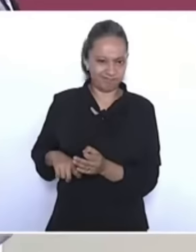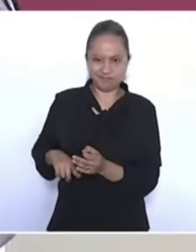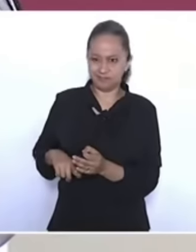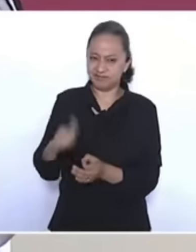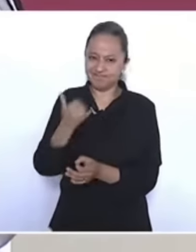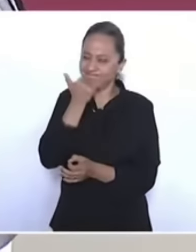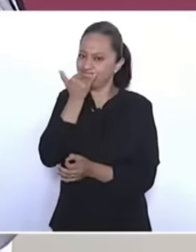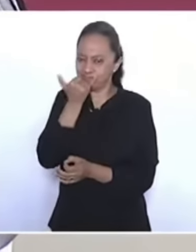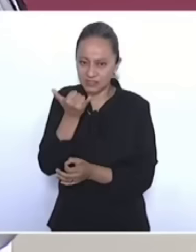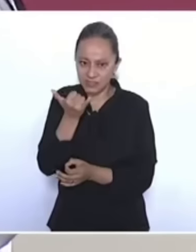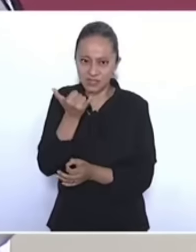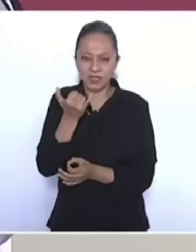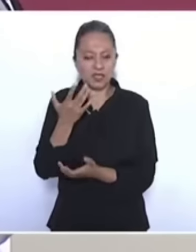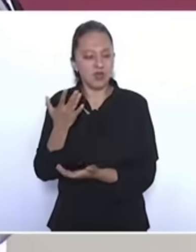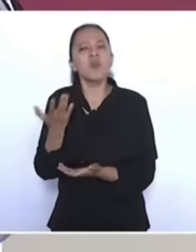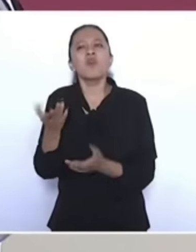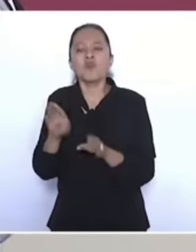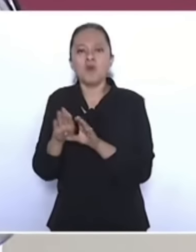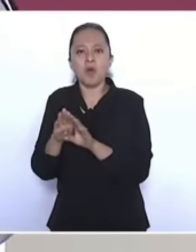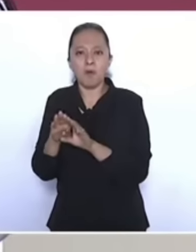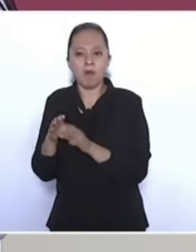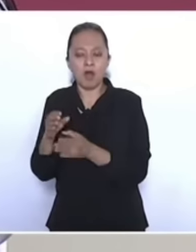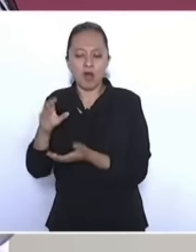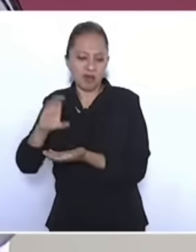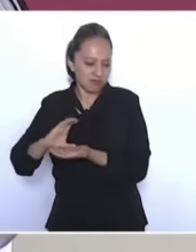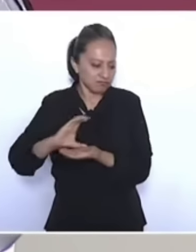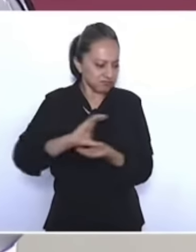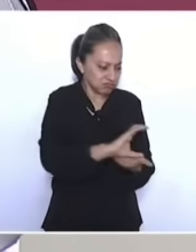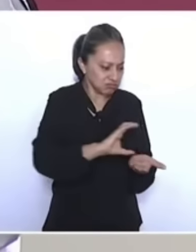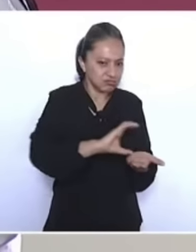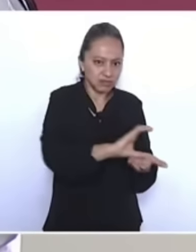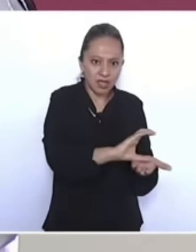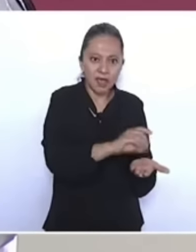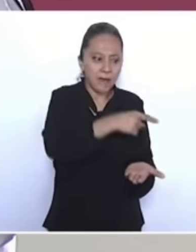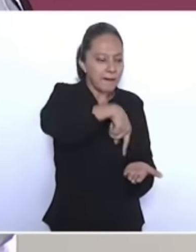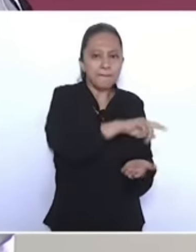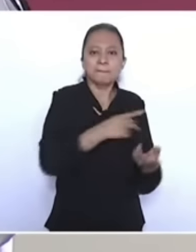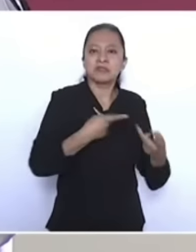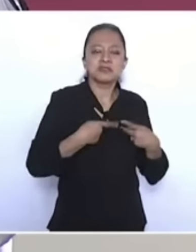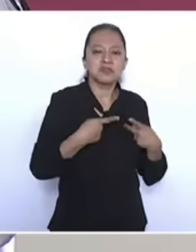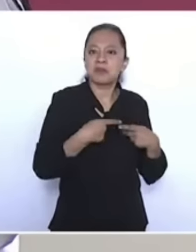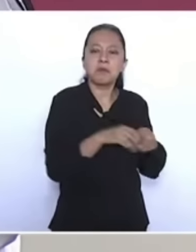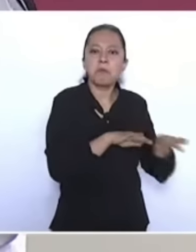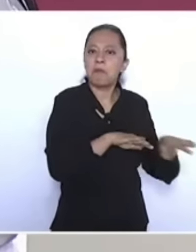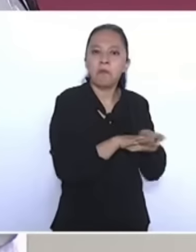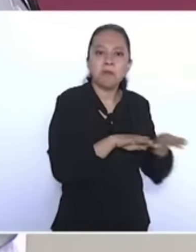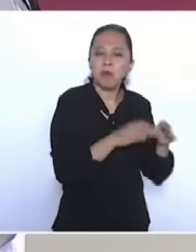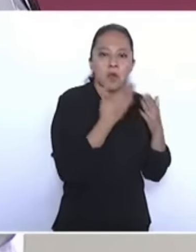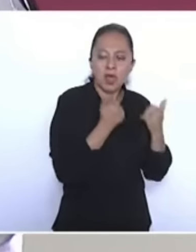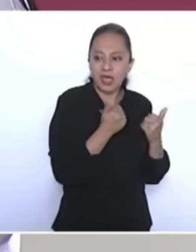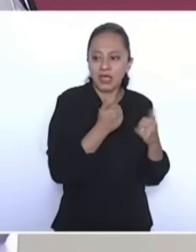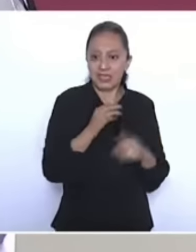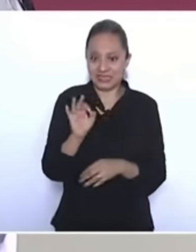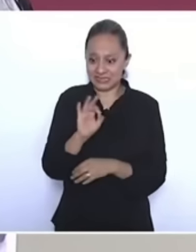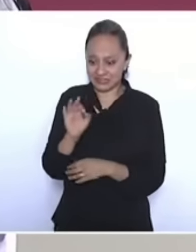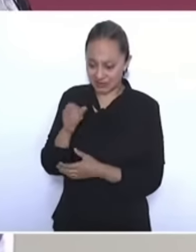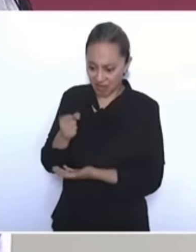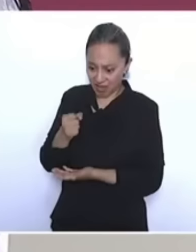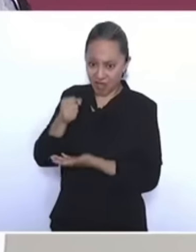darle recursos directos a quienes no trabajaban, que se quebrantarían las finanzas públicas, que